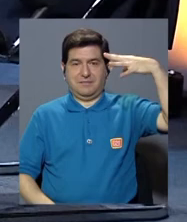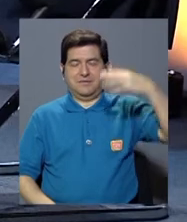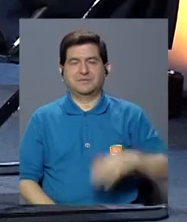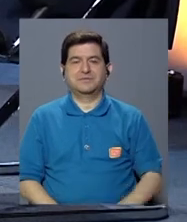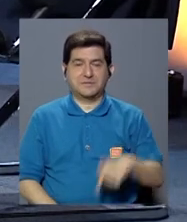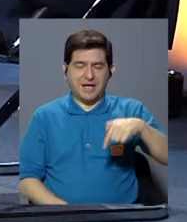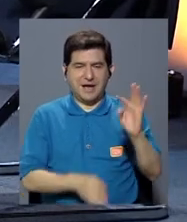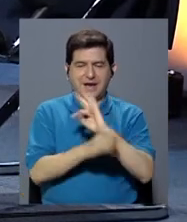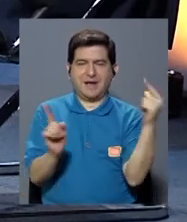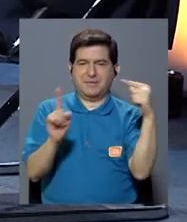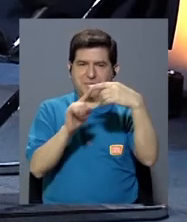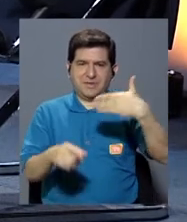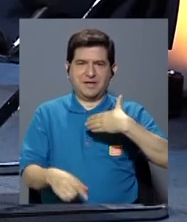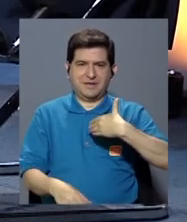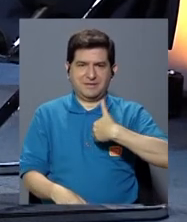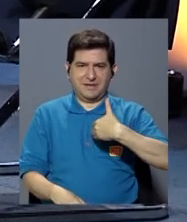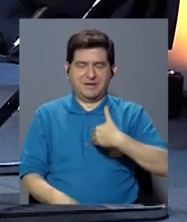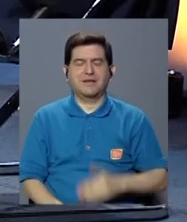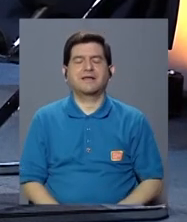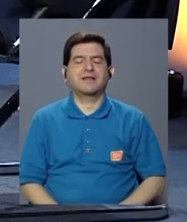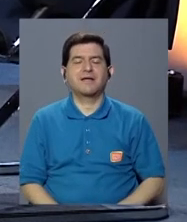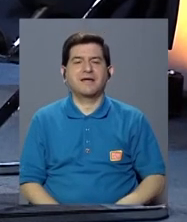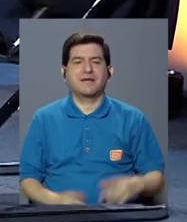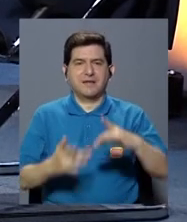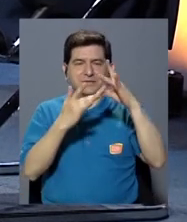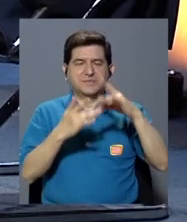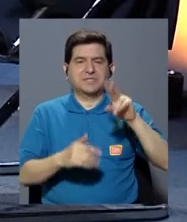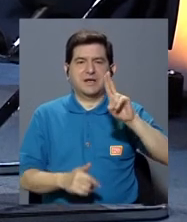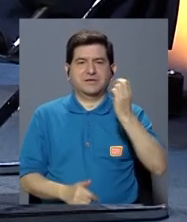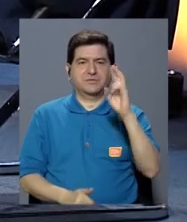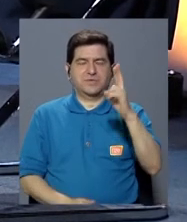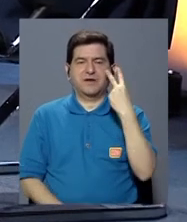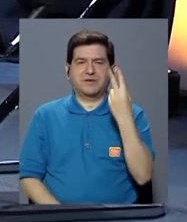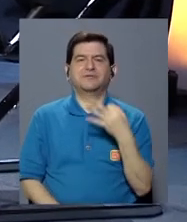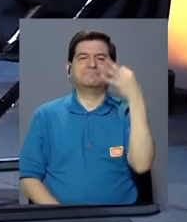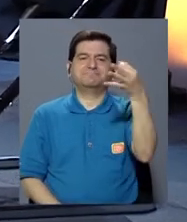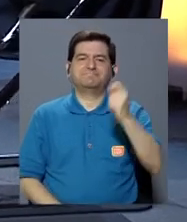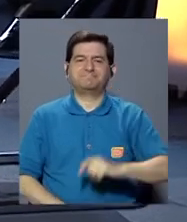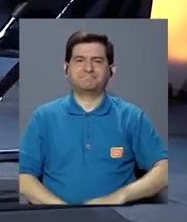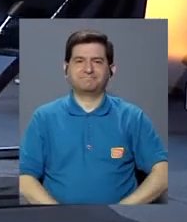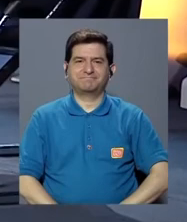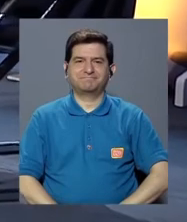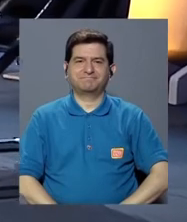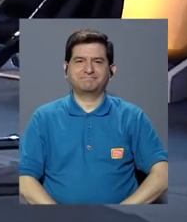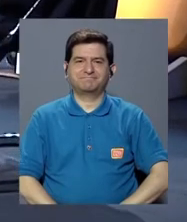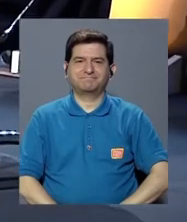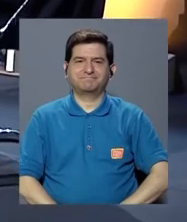Hacemos televisión con sentido aquí en Especiales Universidad de Costa Rica. Hasta luego.